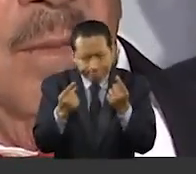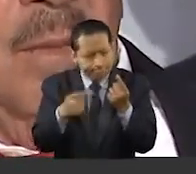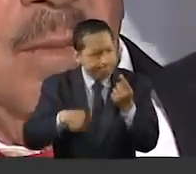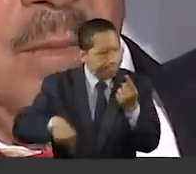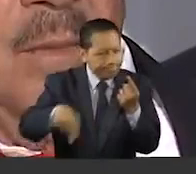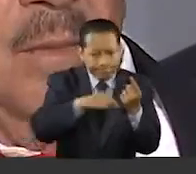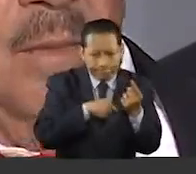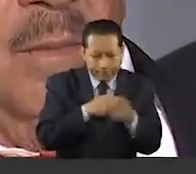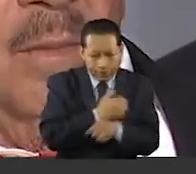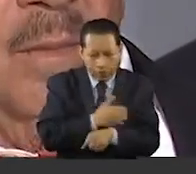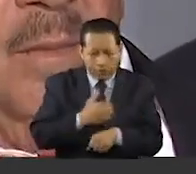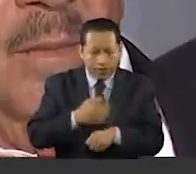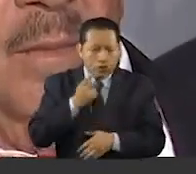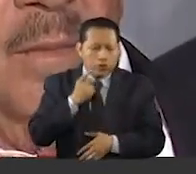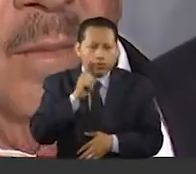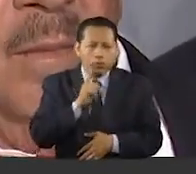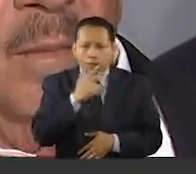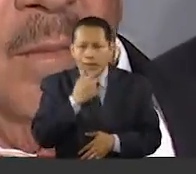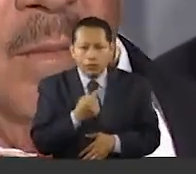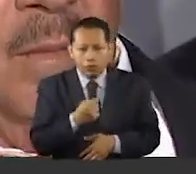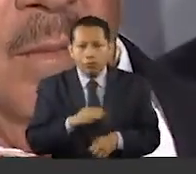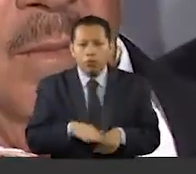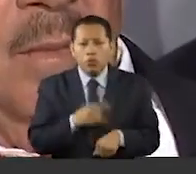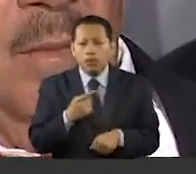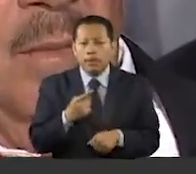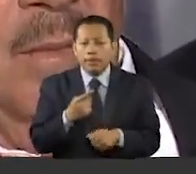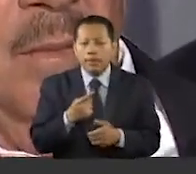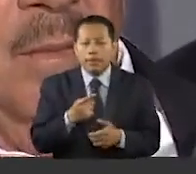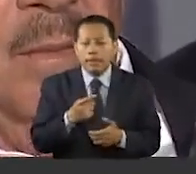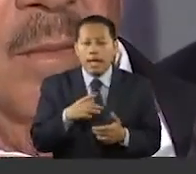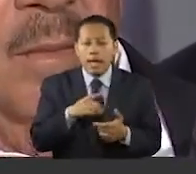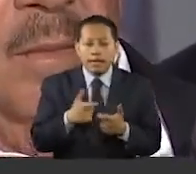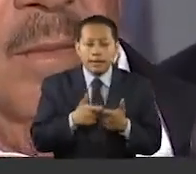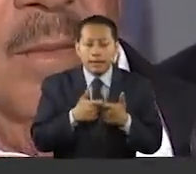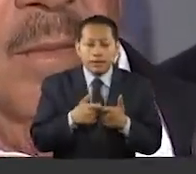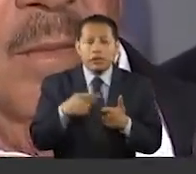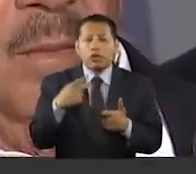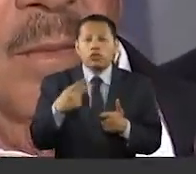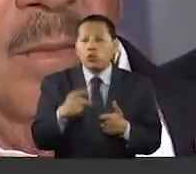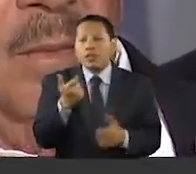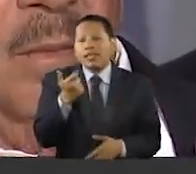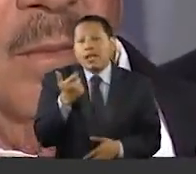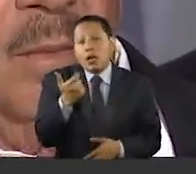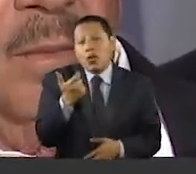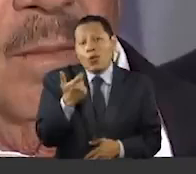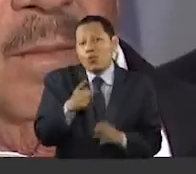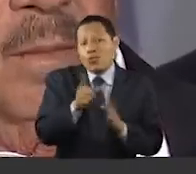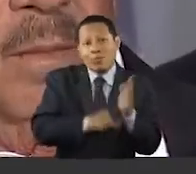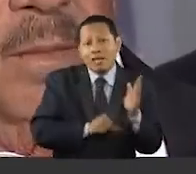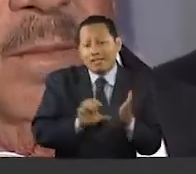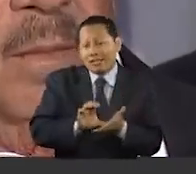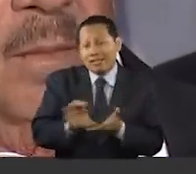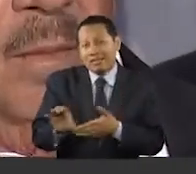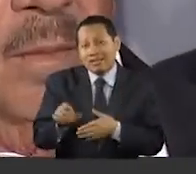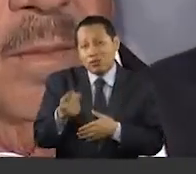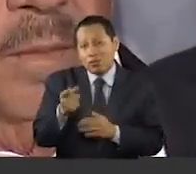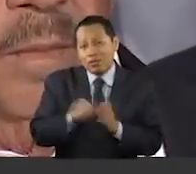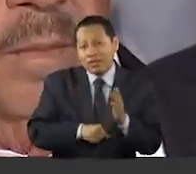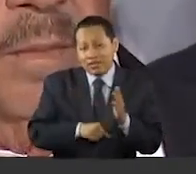comp diputados porque lo que están aportando es su salario de un mes pero